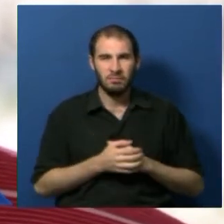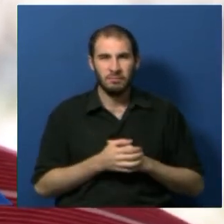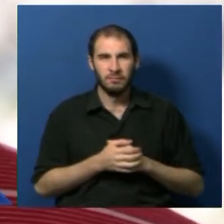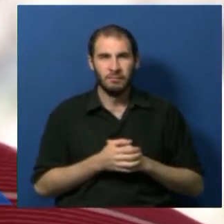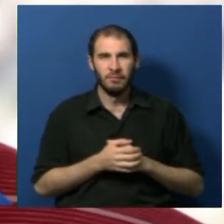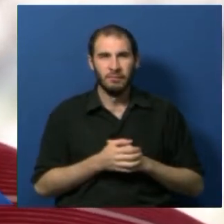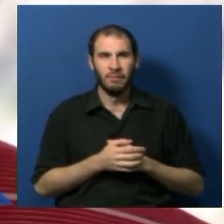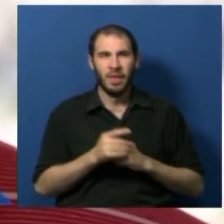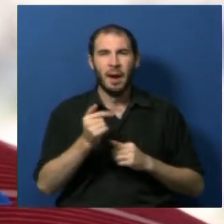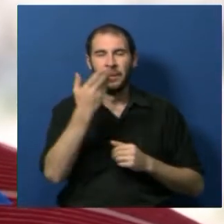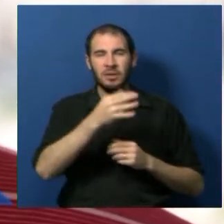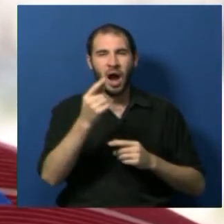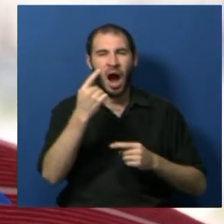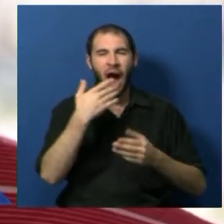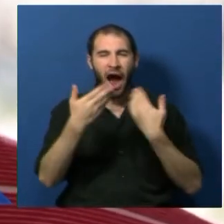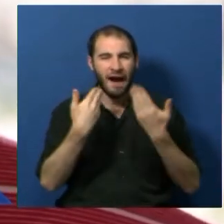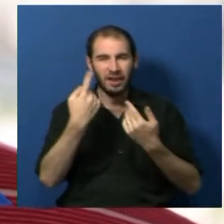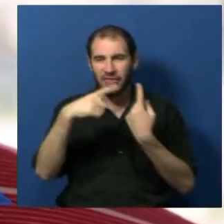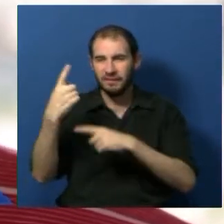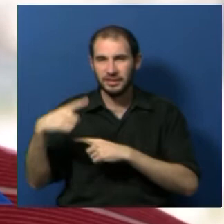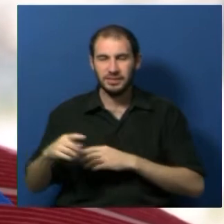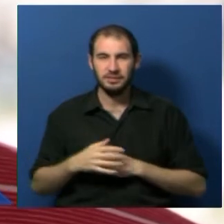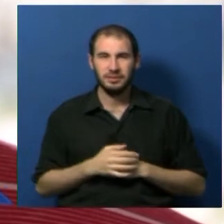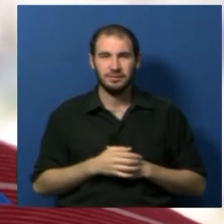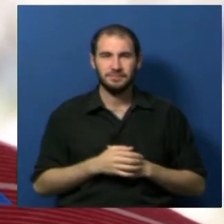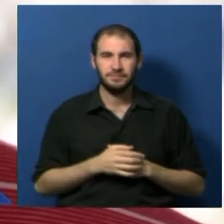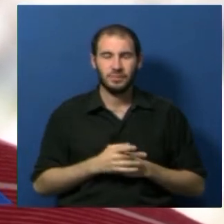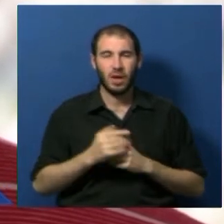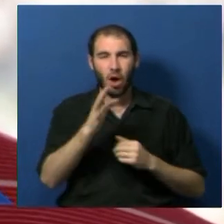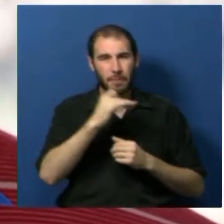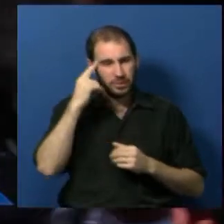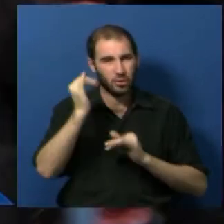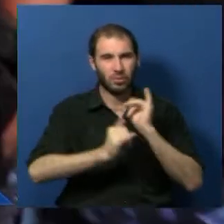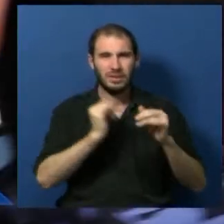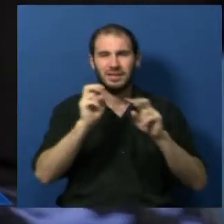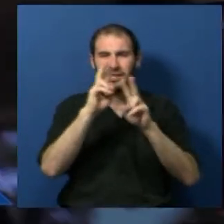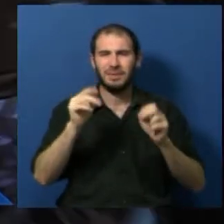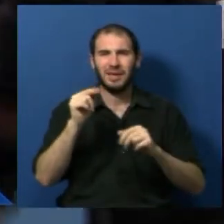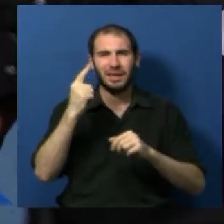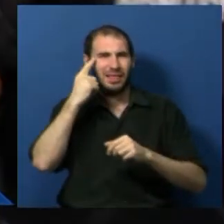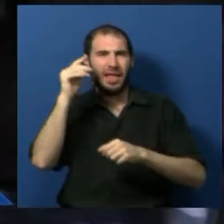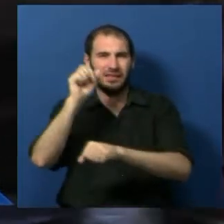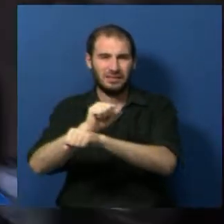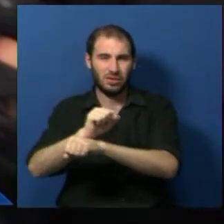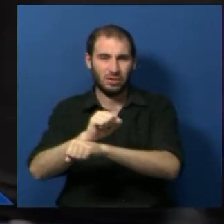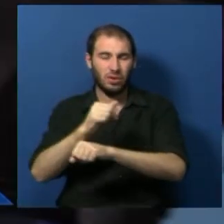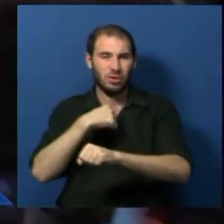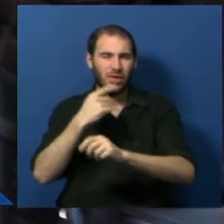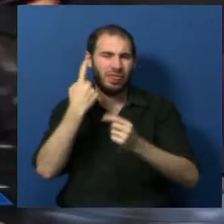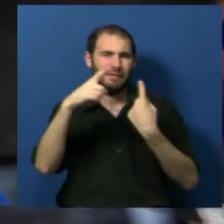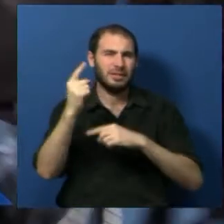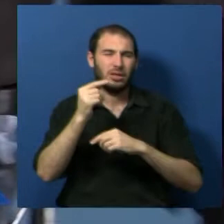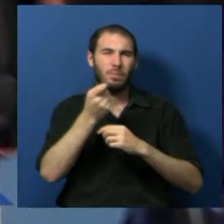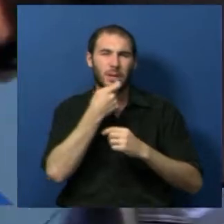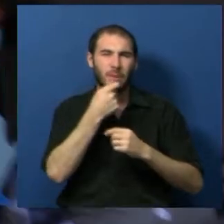con distintas voces que dicen lo que piensan al respecto de la idea del encierro. Y cuando hablo de distintas, hablo de